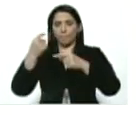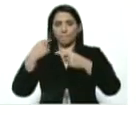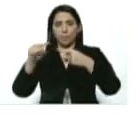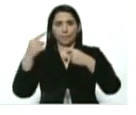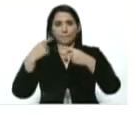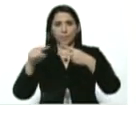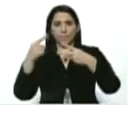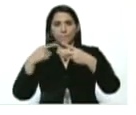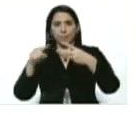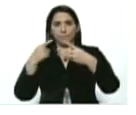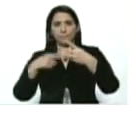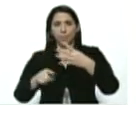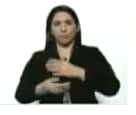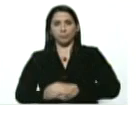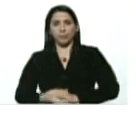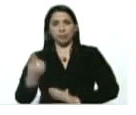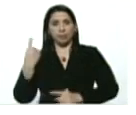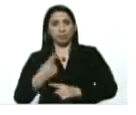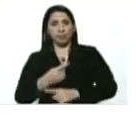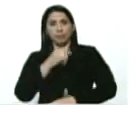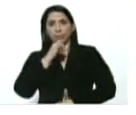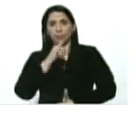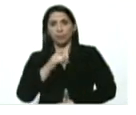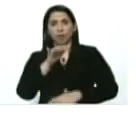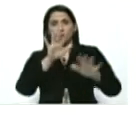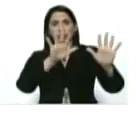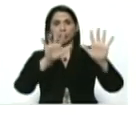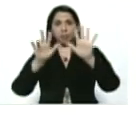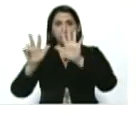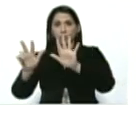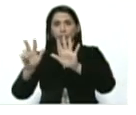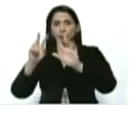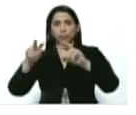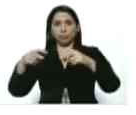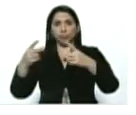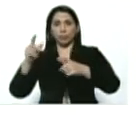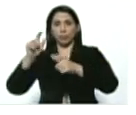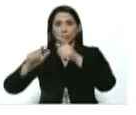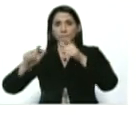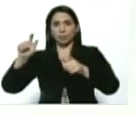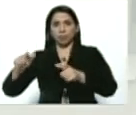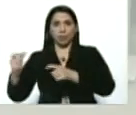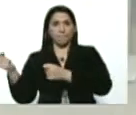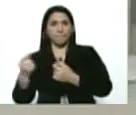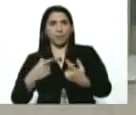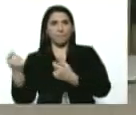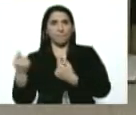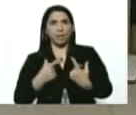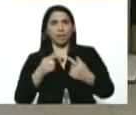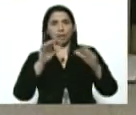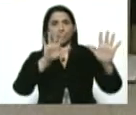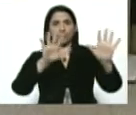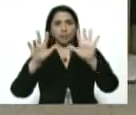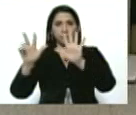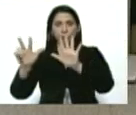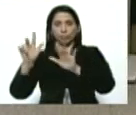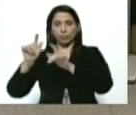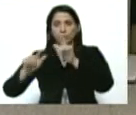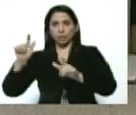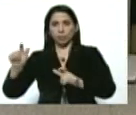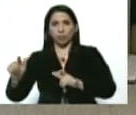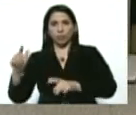uno tenemos que señalar 18 casos importados son 18 casos que